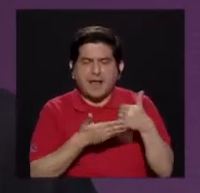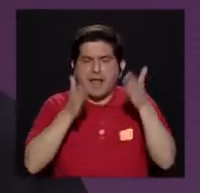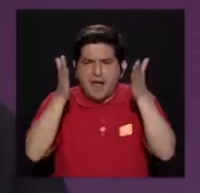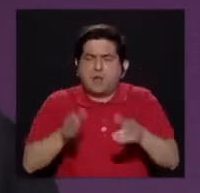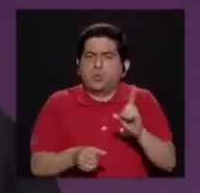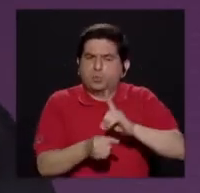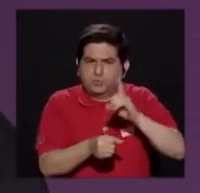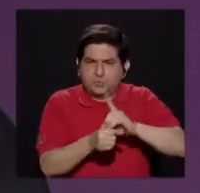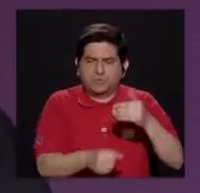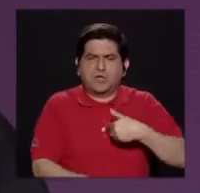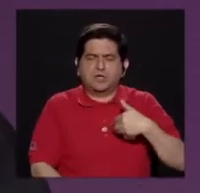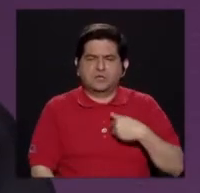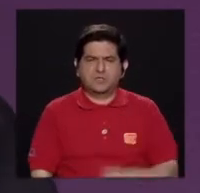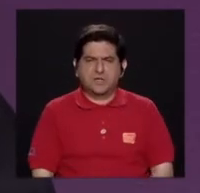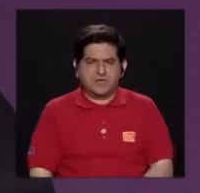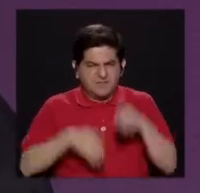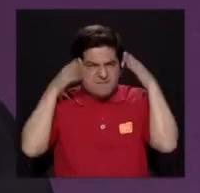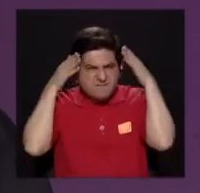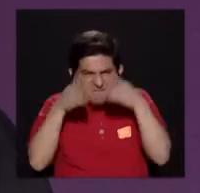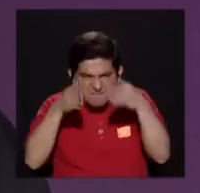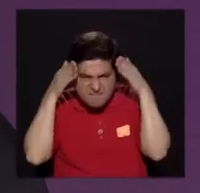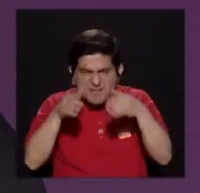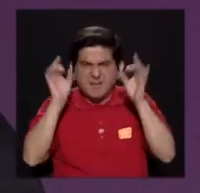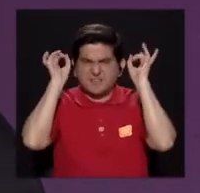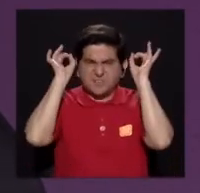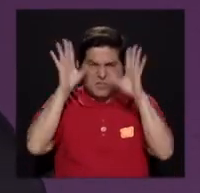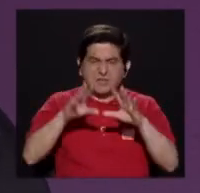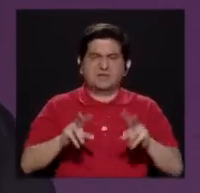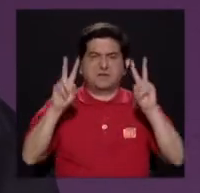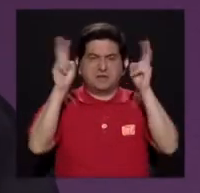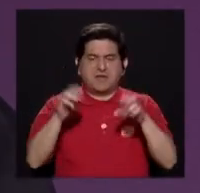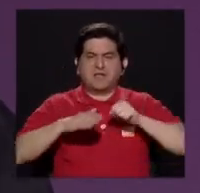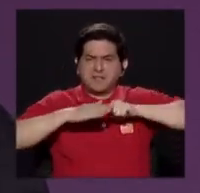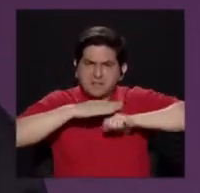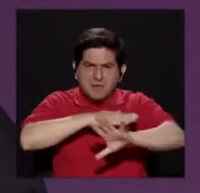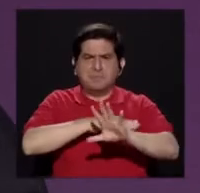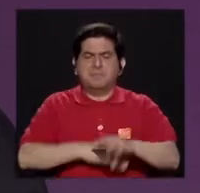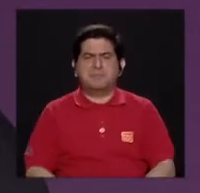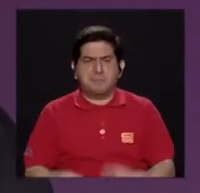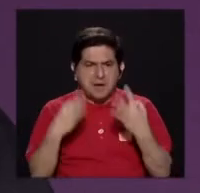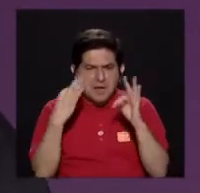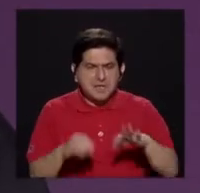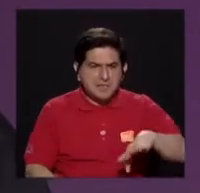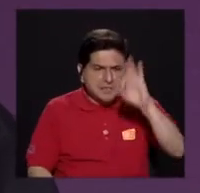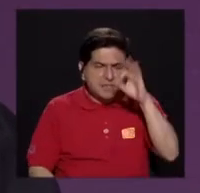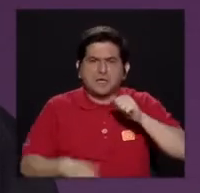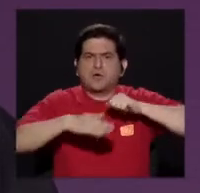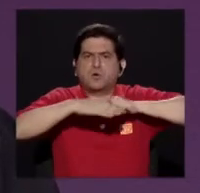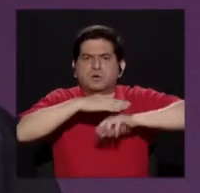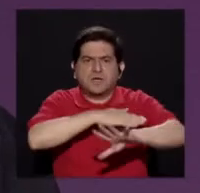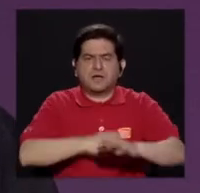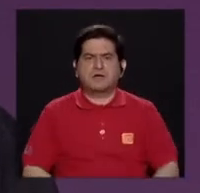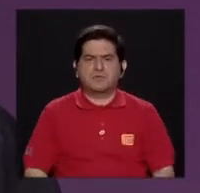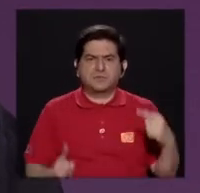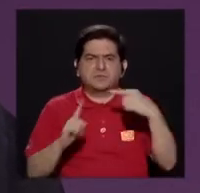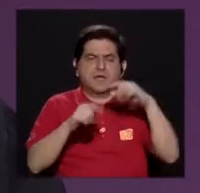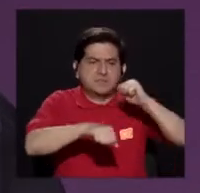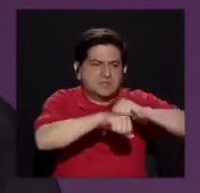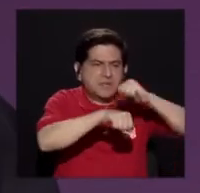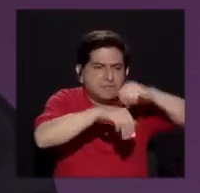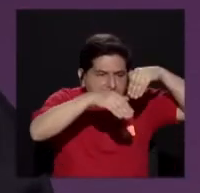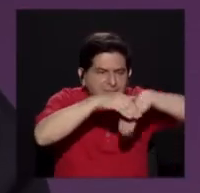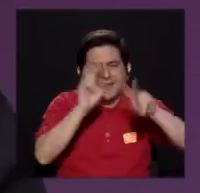esos diputados, que tienen una obsesión terrible con el tema del aborto y tratan de encontrar abortos hasta debajo de las